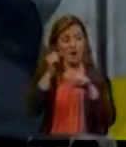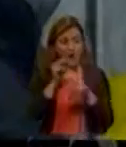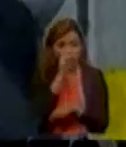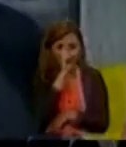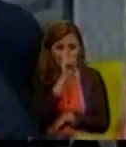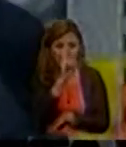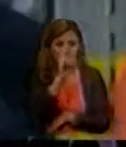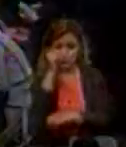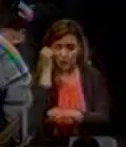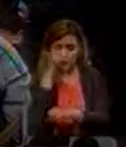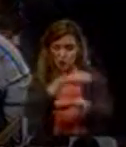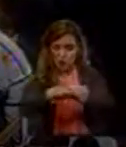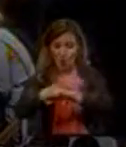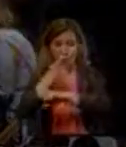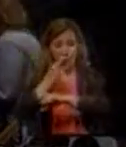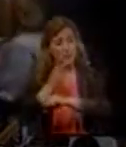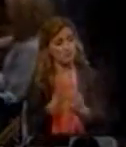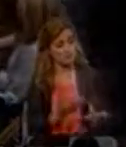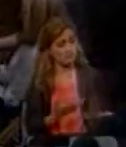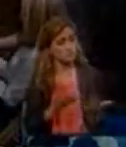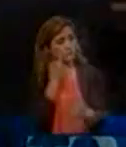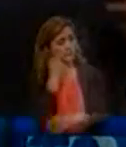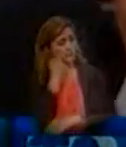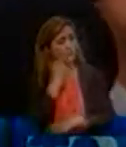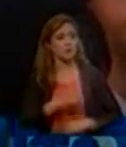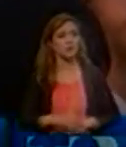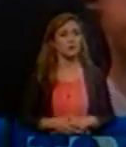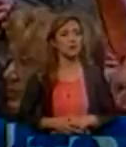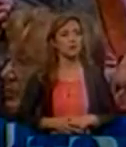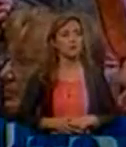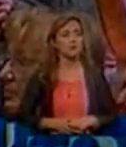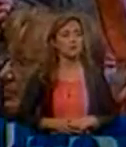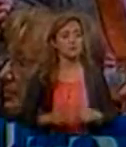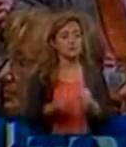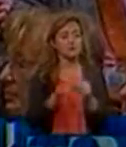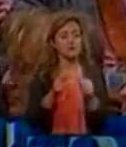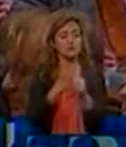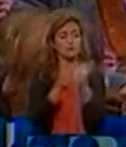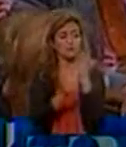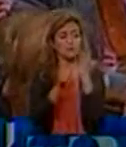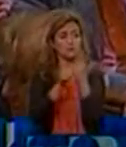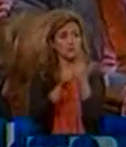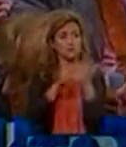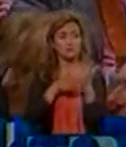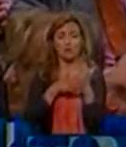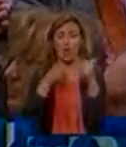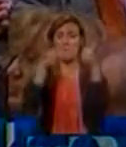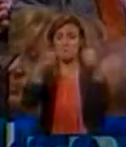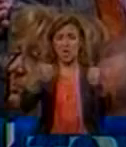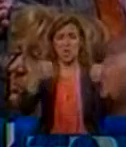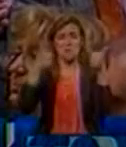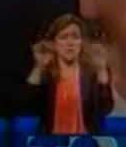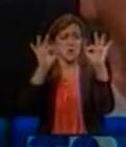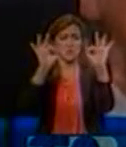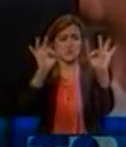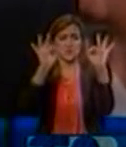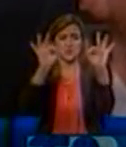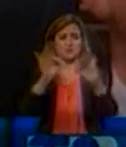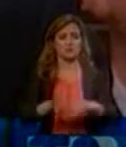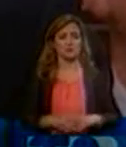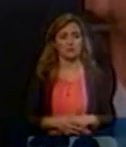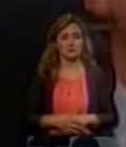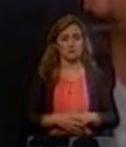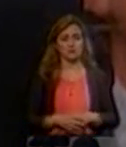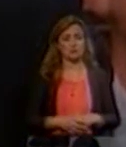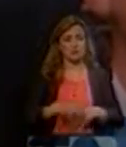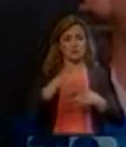Assange tras su arresto. La primera ministra británica Theresa May, por su parte, recibió con agrado el arresto del cofundador de Wikileaks. Me gustaría